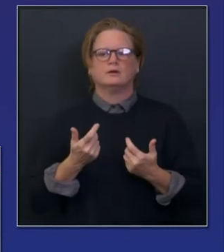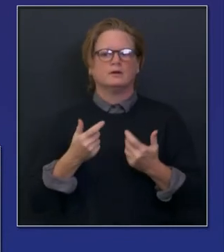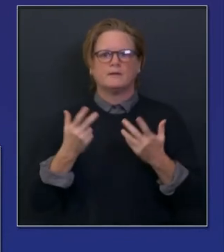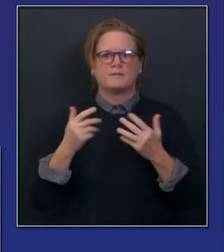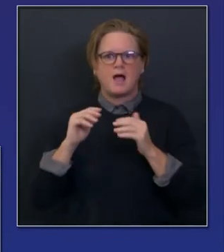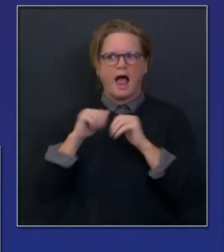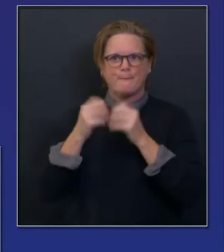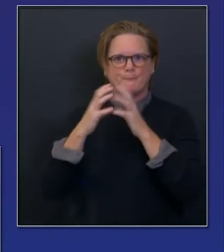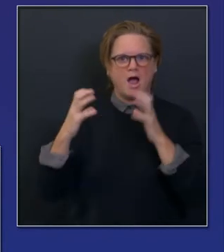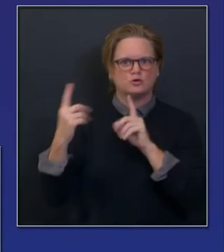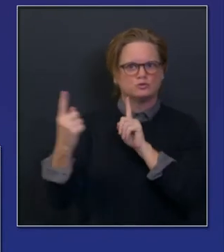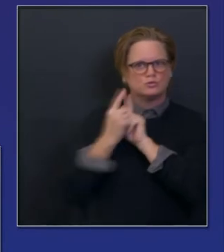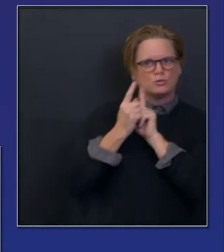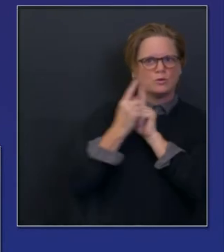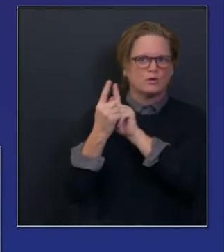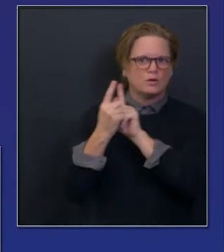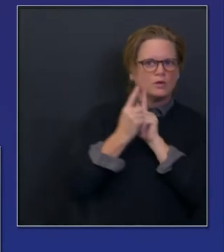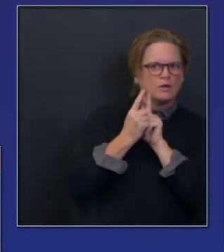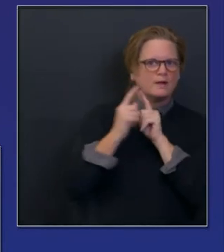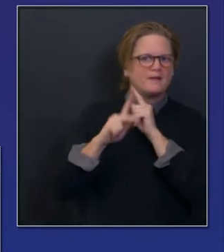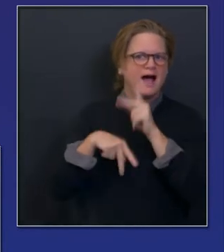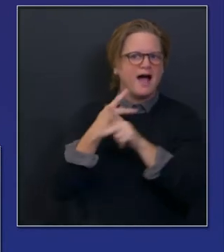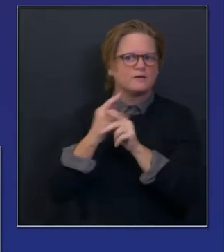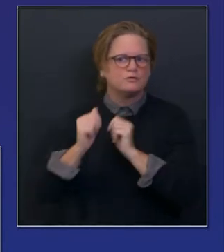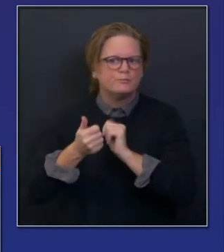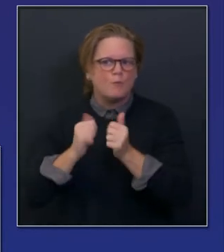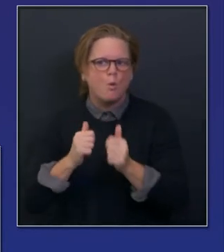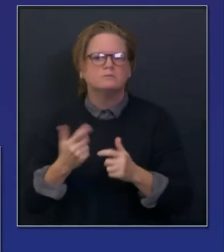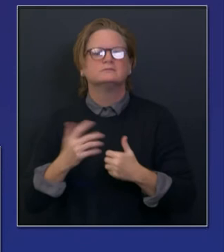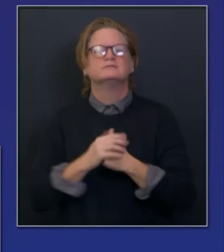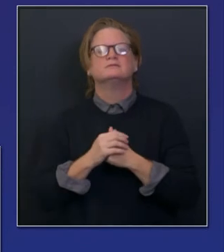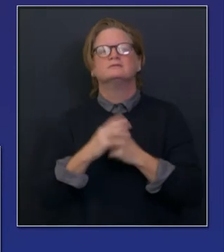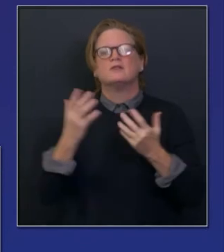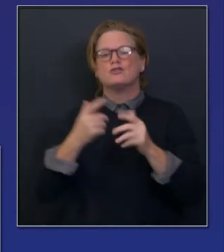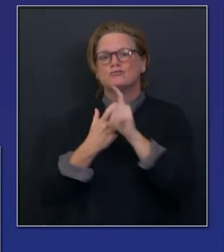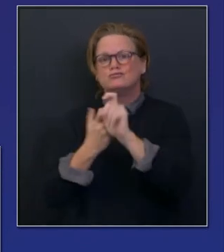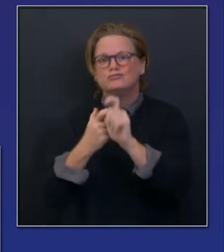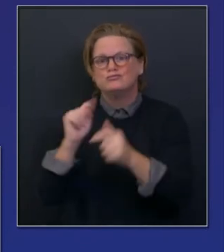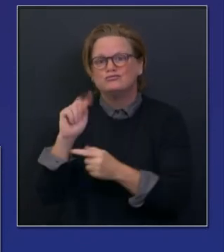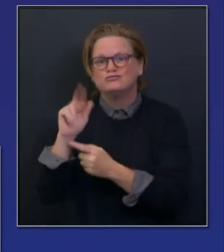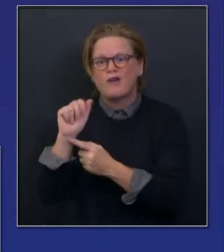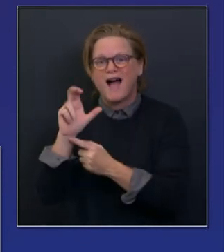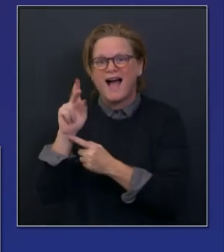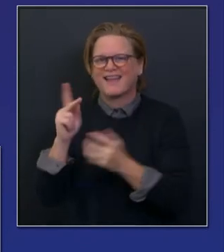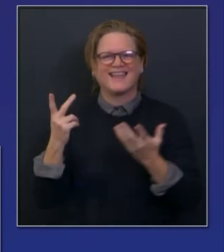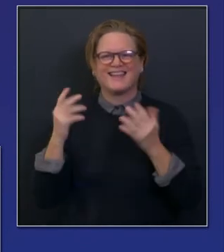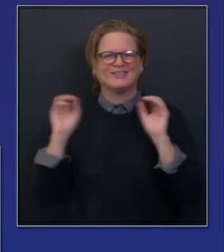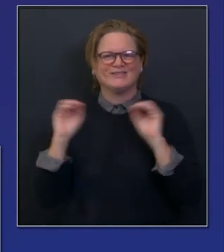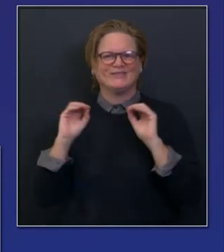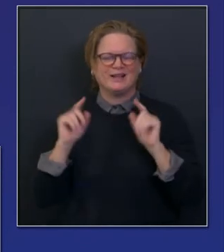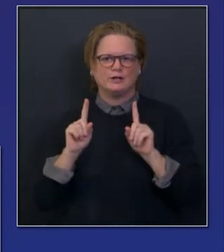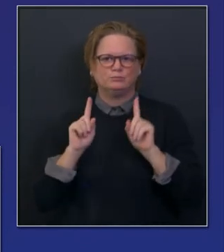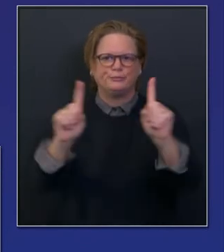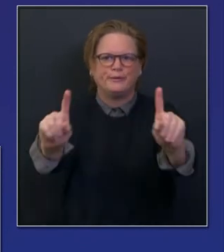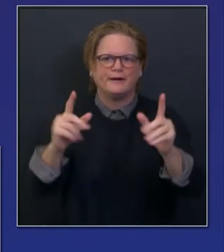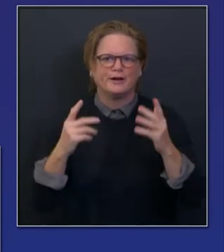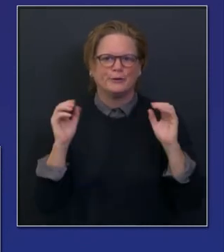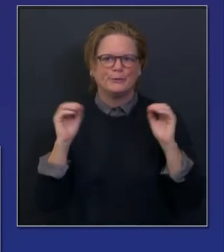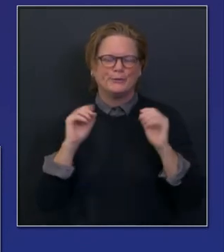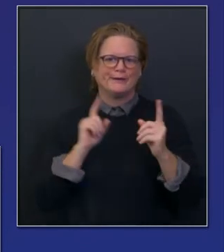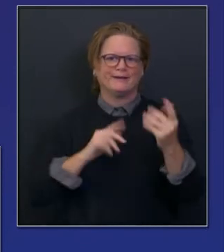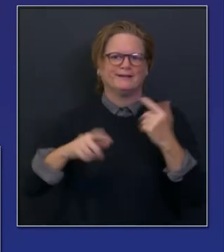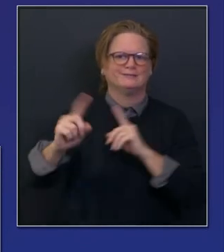comparándolos, deportes de contacto, deportes como atletismo, donde hay menos contacto entre individuos,